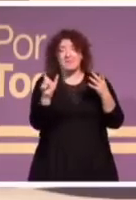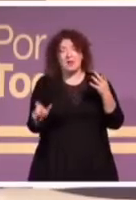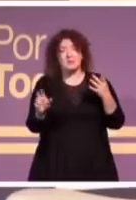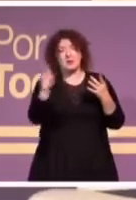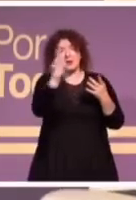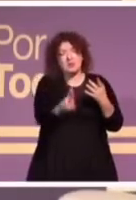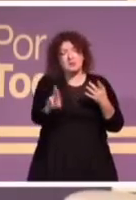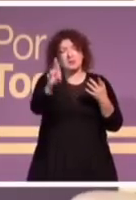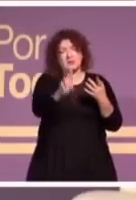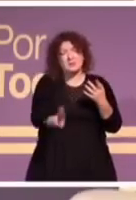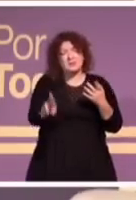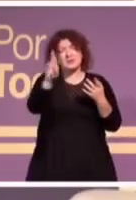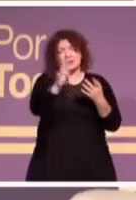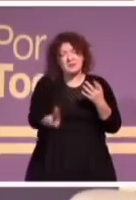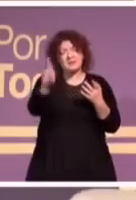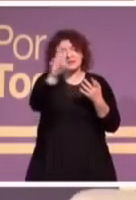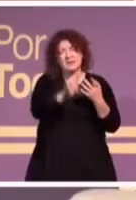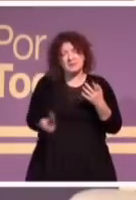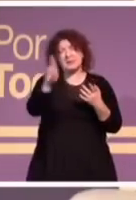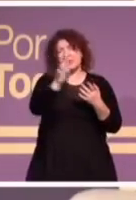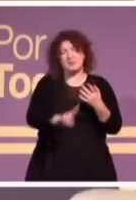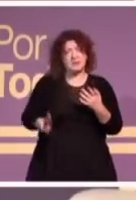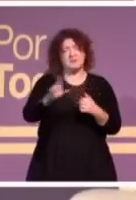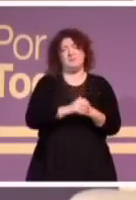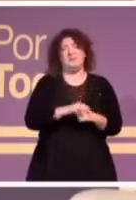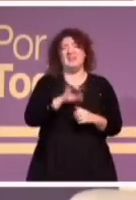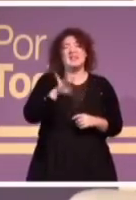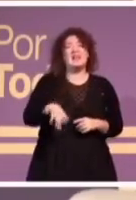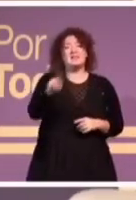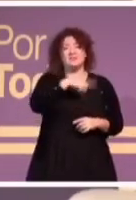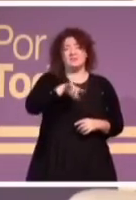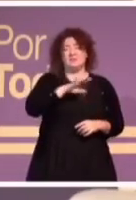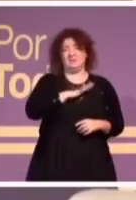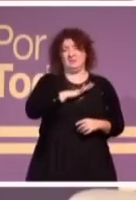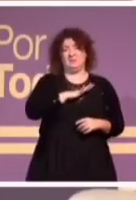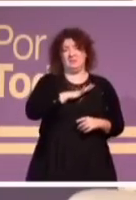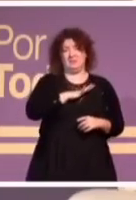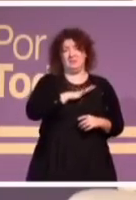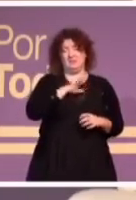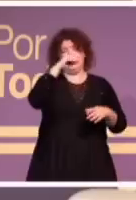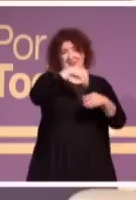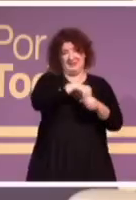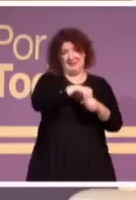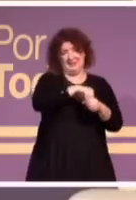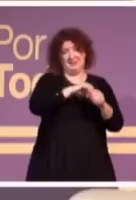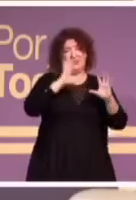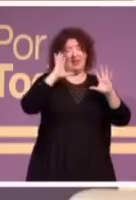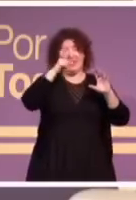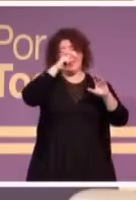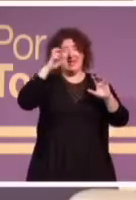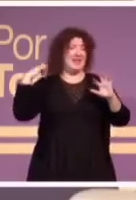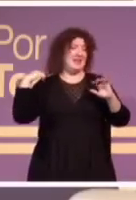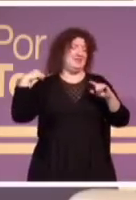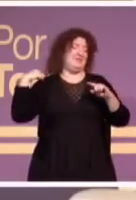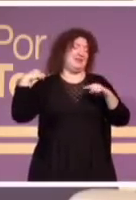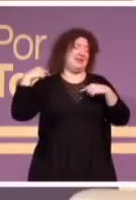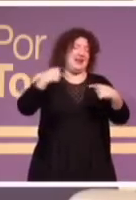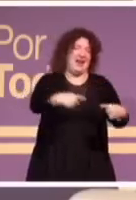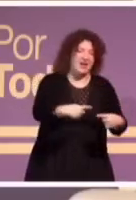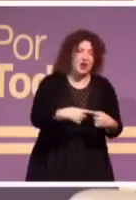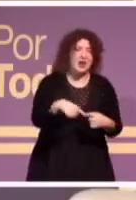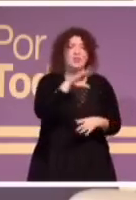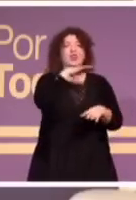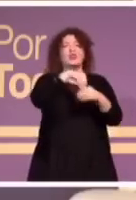repiten una y otra vez por parte de los representantes de la reacción en el Parlamento, en los